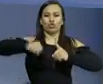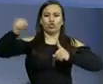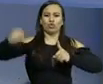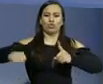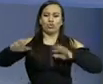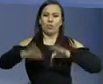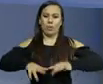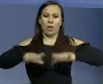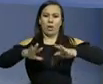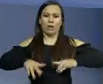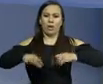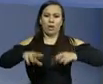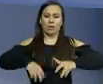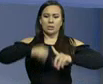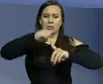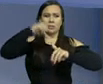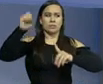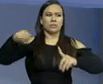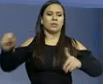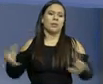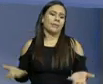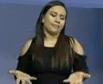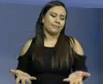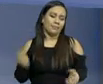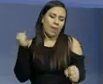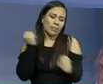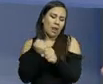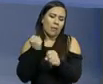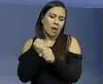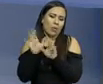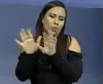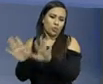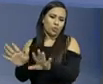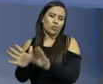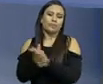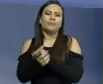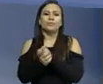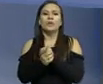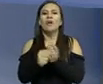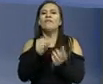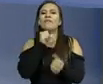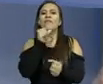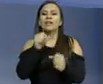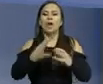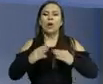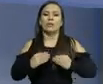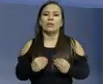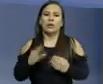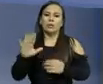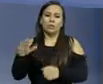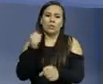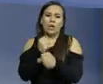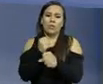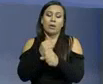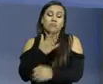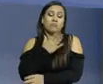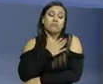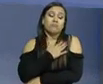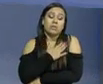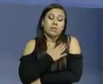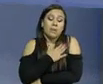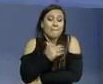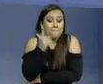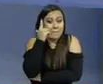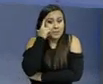de su si el trabajo no habría cumplido de manera adecuada ese a mi juicio es uno de los